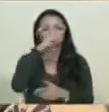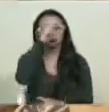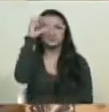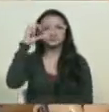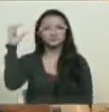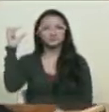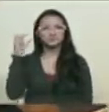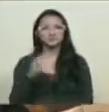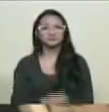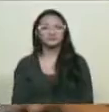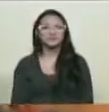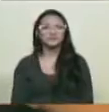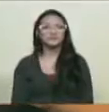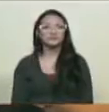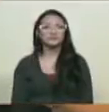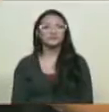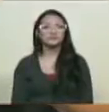palabras.